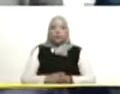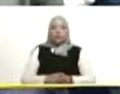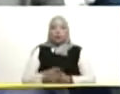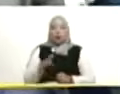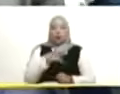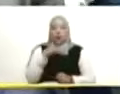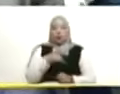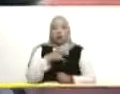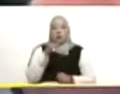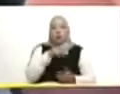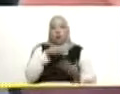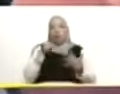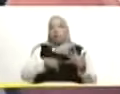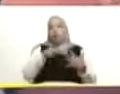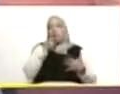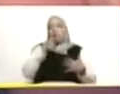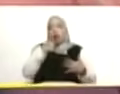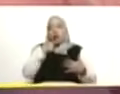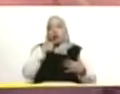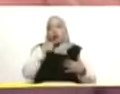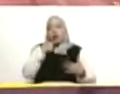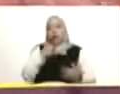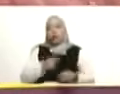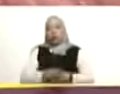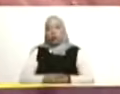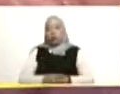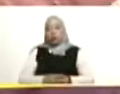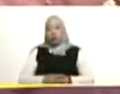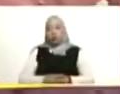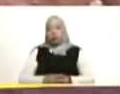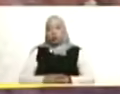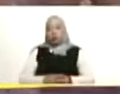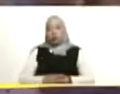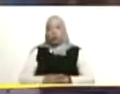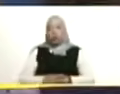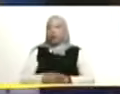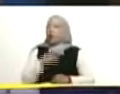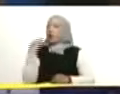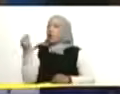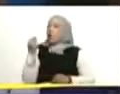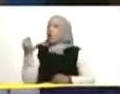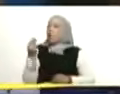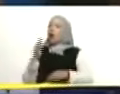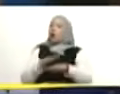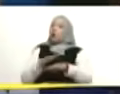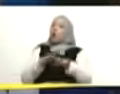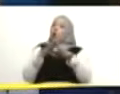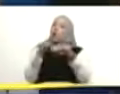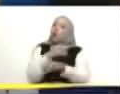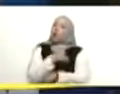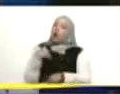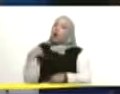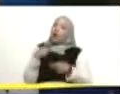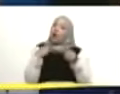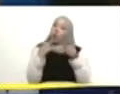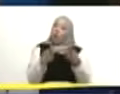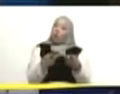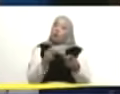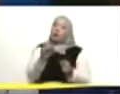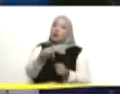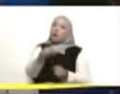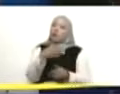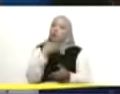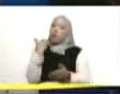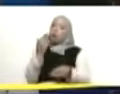sentido, es un plan muy bonito, Génesis, y yo llamo a la juventud, todo el que quiera ser voluntario